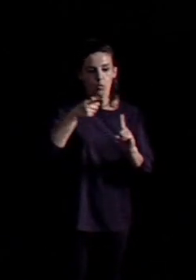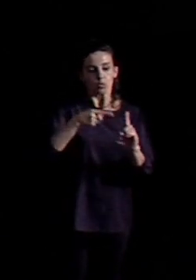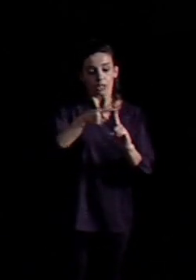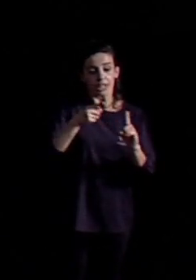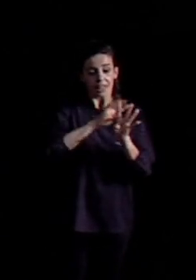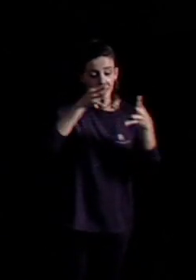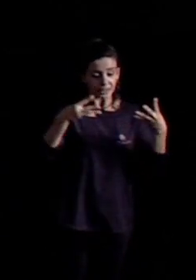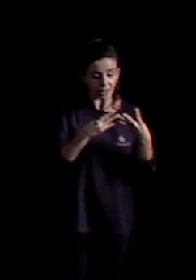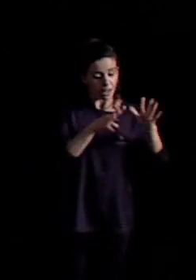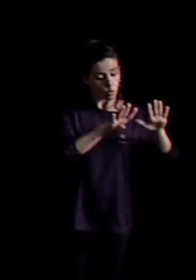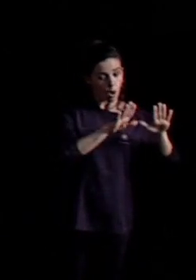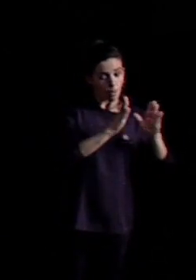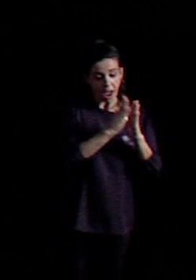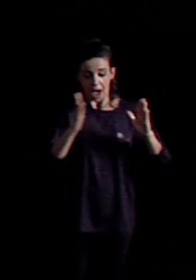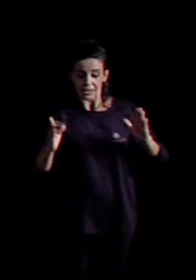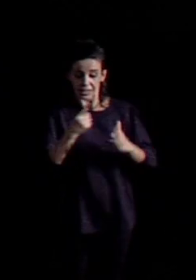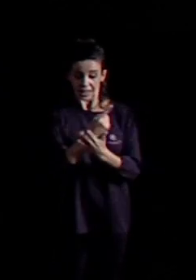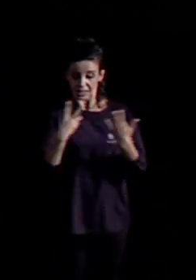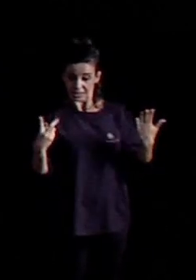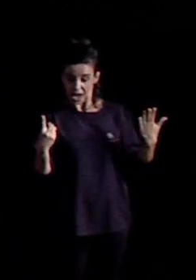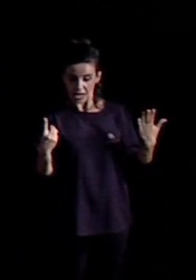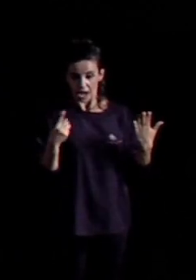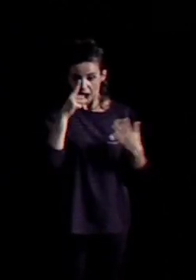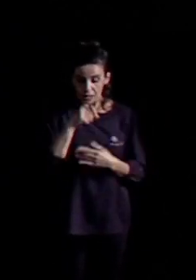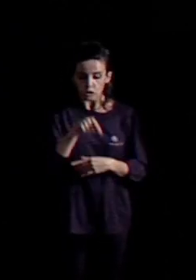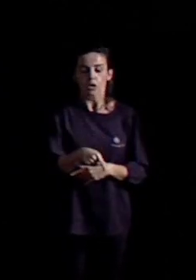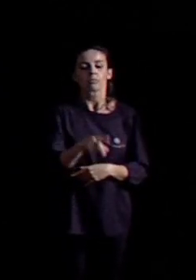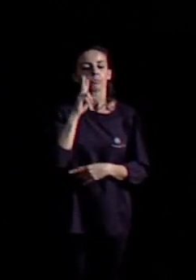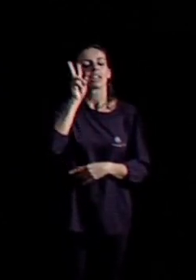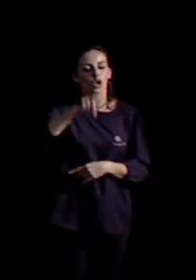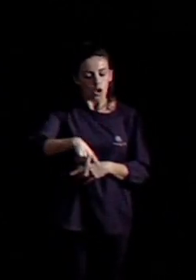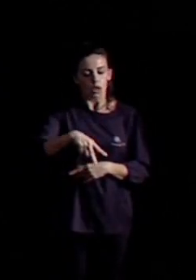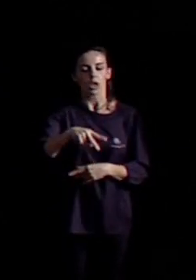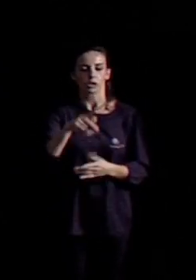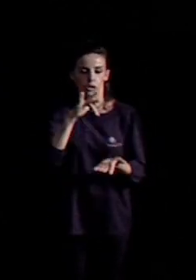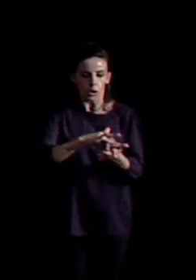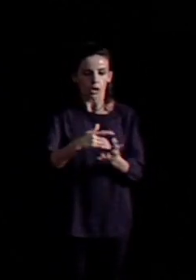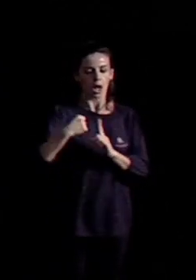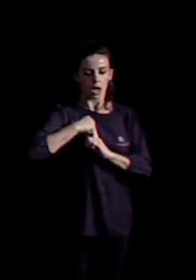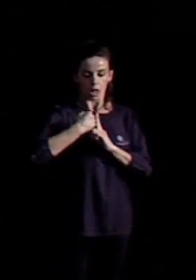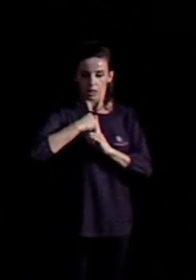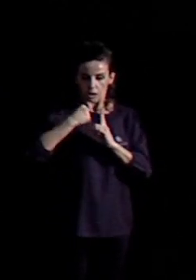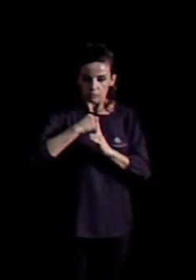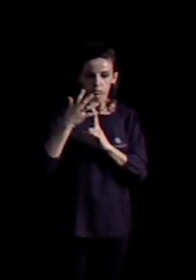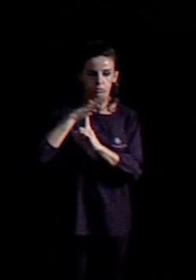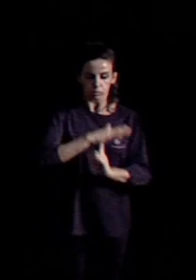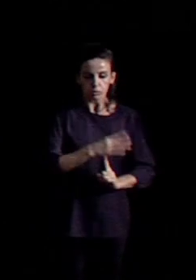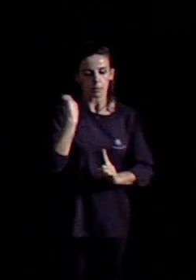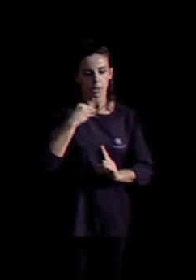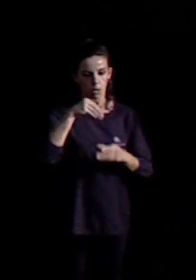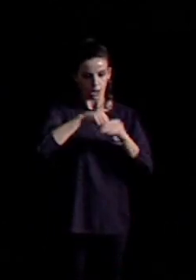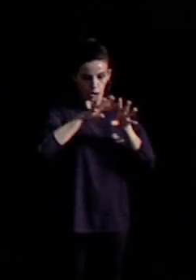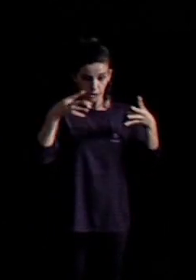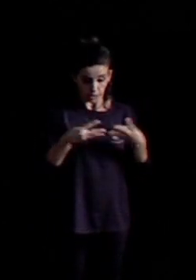9 y 16 años han reconocido haber sufrido ciberacoso y ataques discriminatorios, y